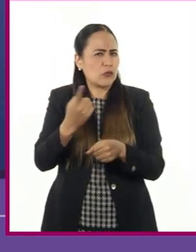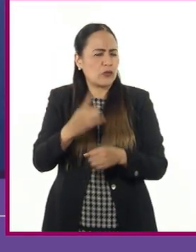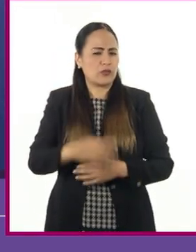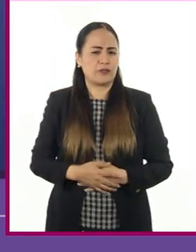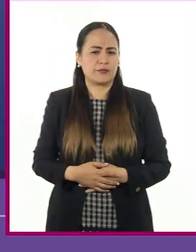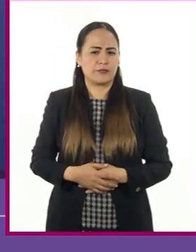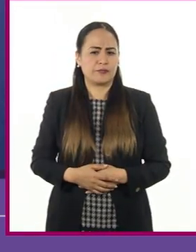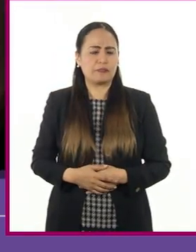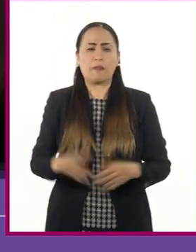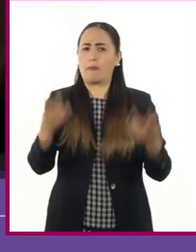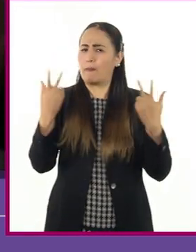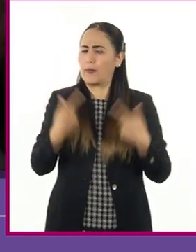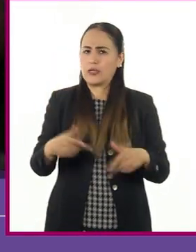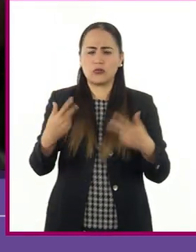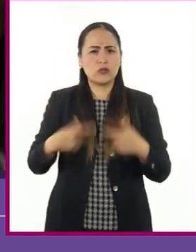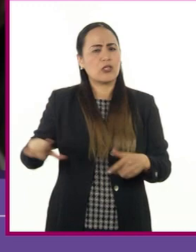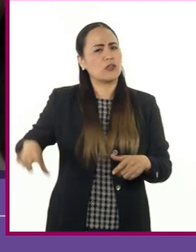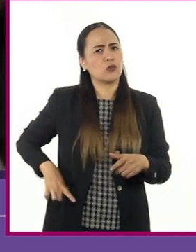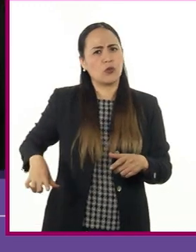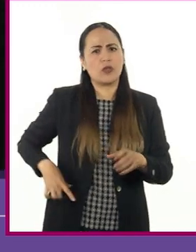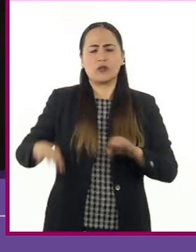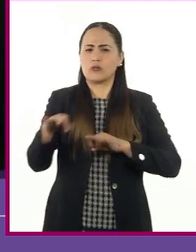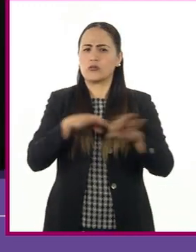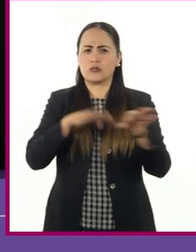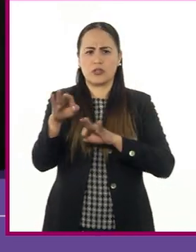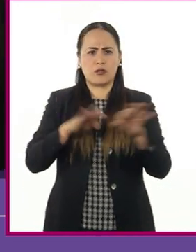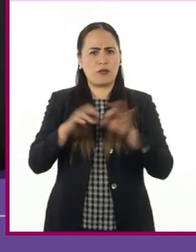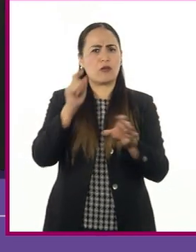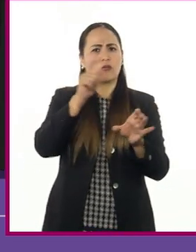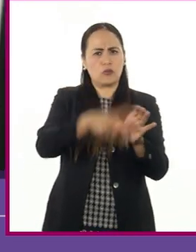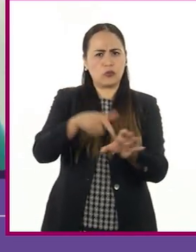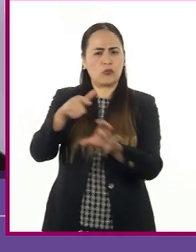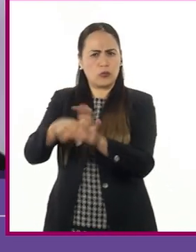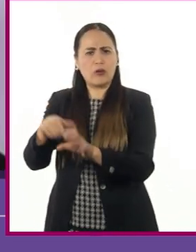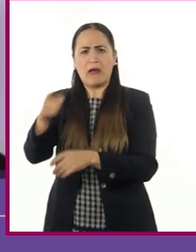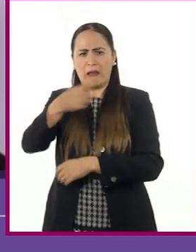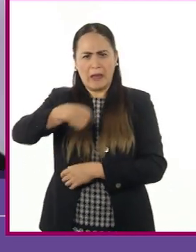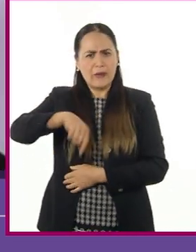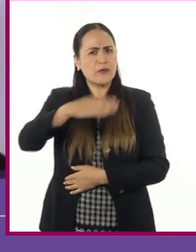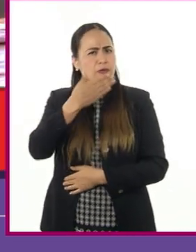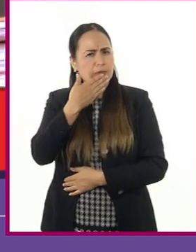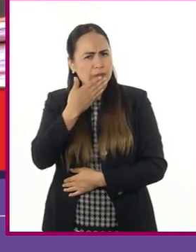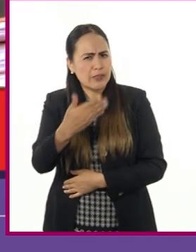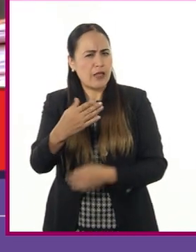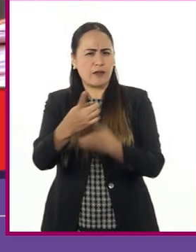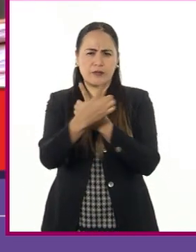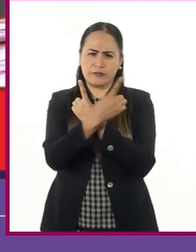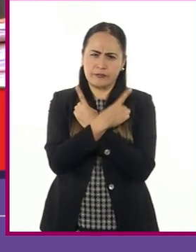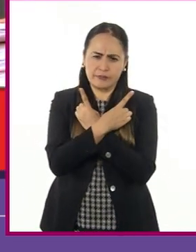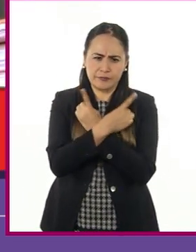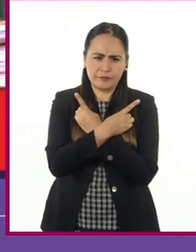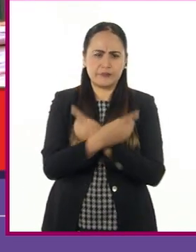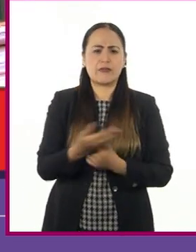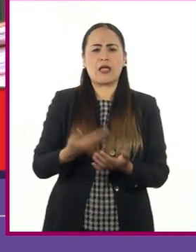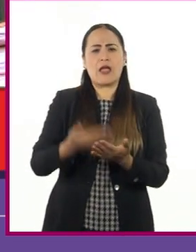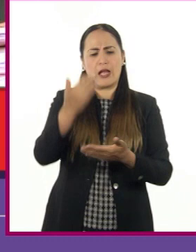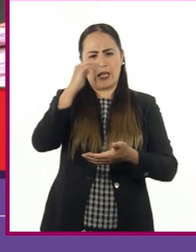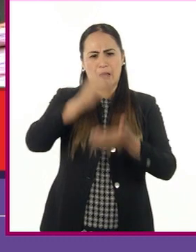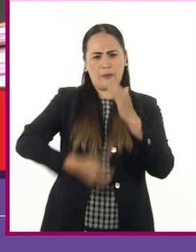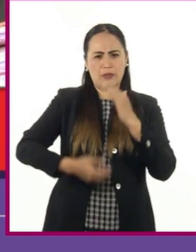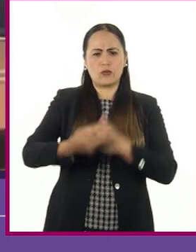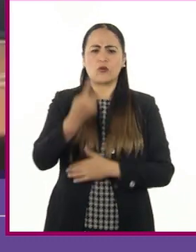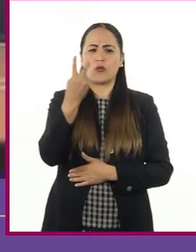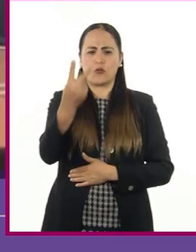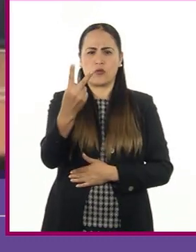Todos los servidores públicos tienen la obligación de conducirse de manera adecuada y honesta. En el capítulo 2 del Código